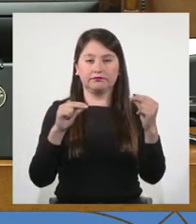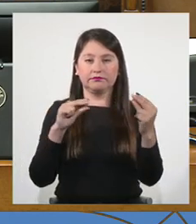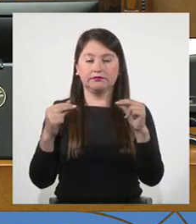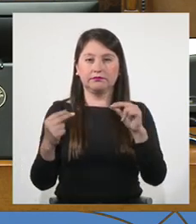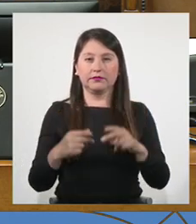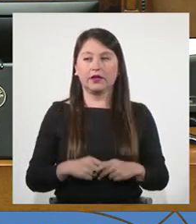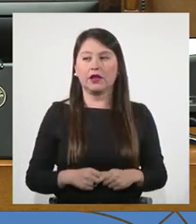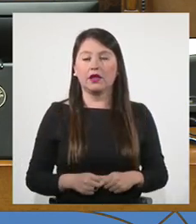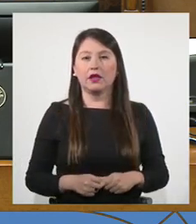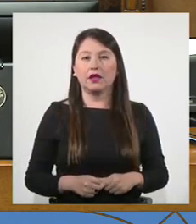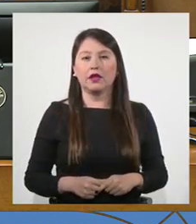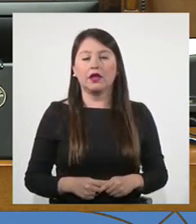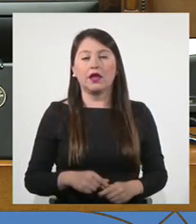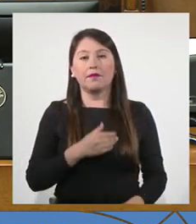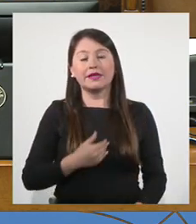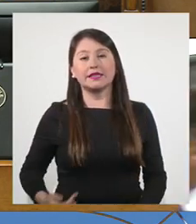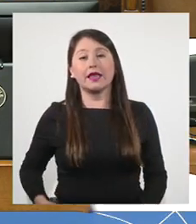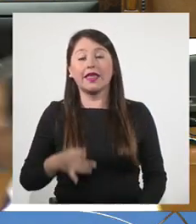Oye, por favor,